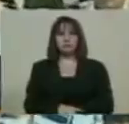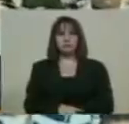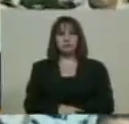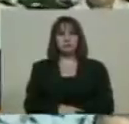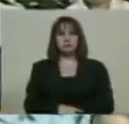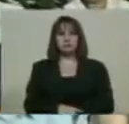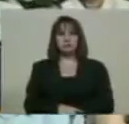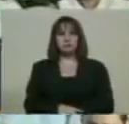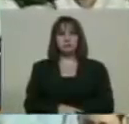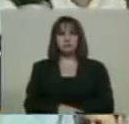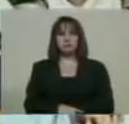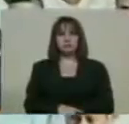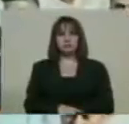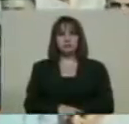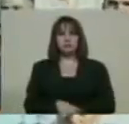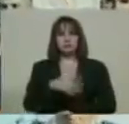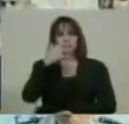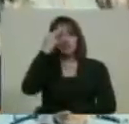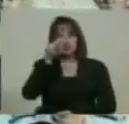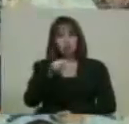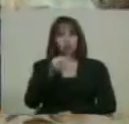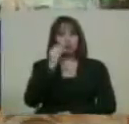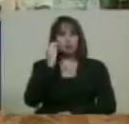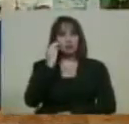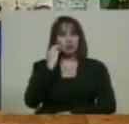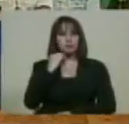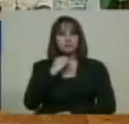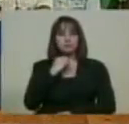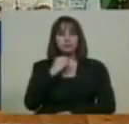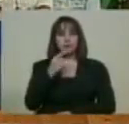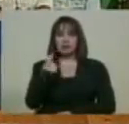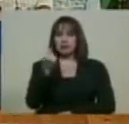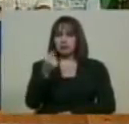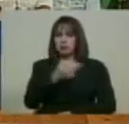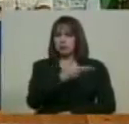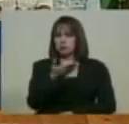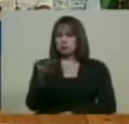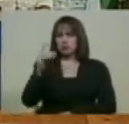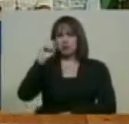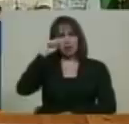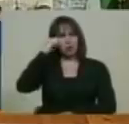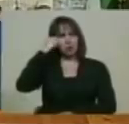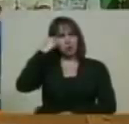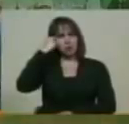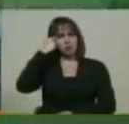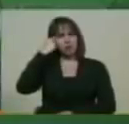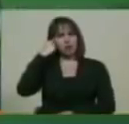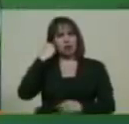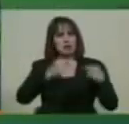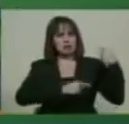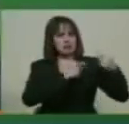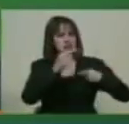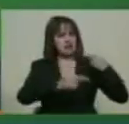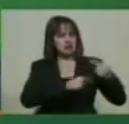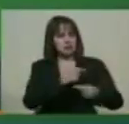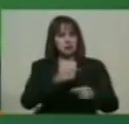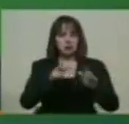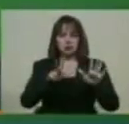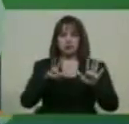Muchachas, seguramente ninguno de ustedes tendrá recuerdos de esa generación del